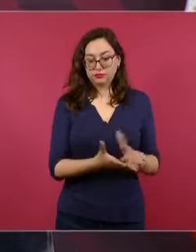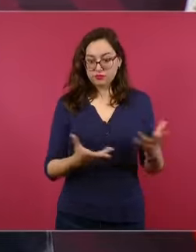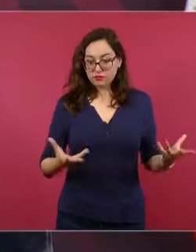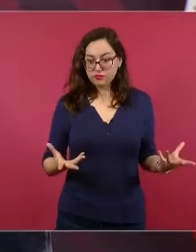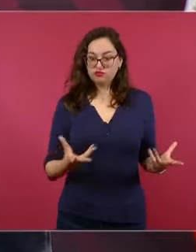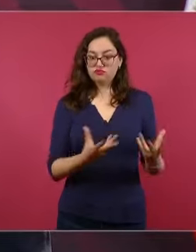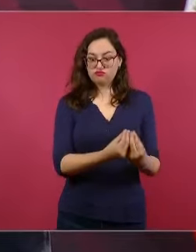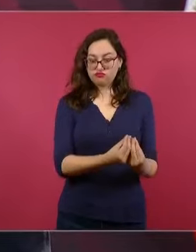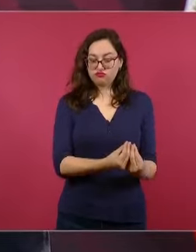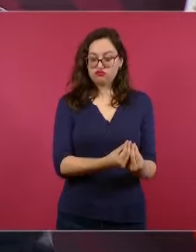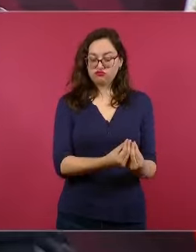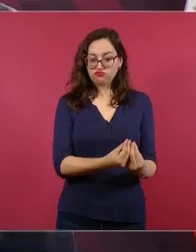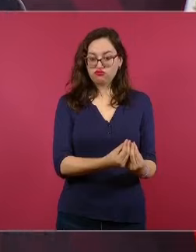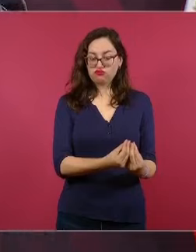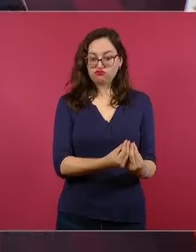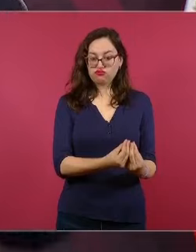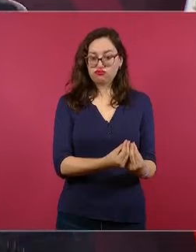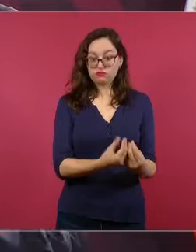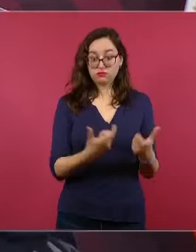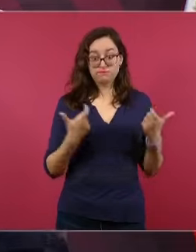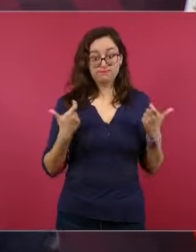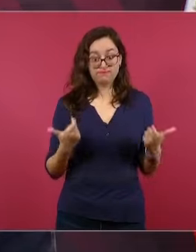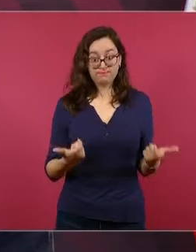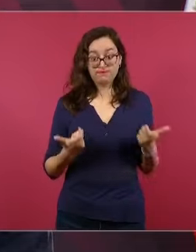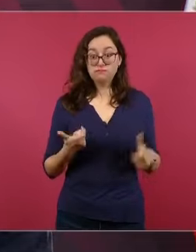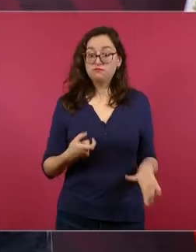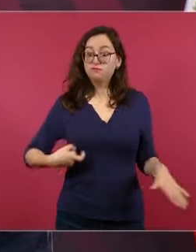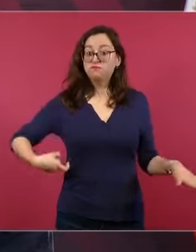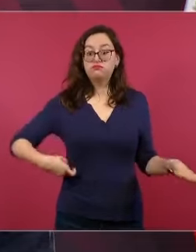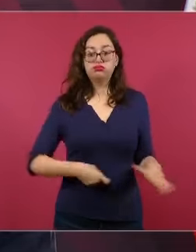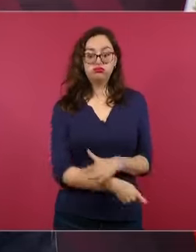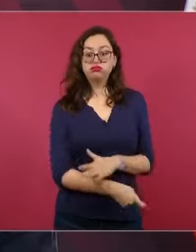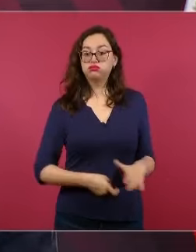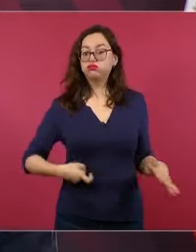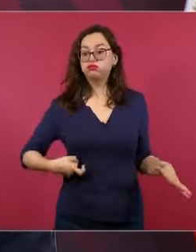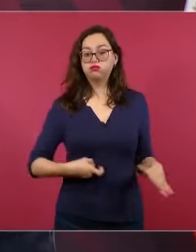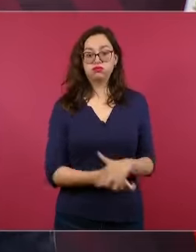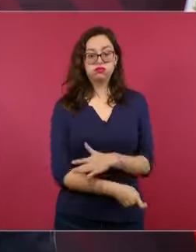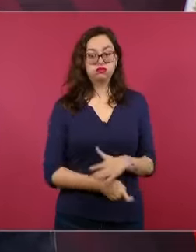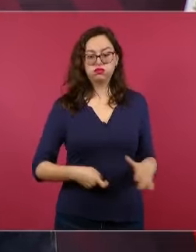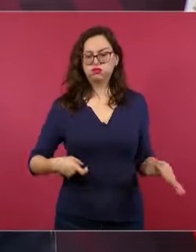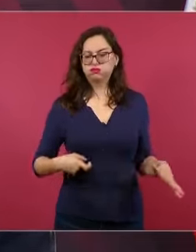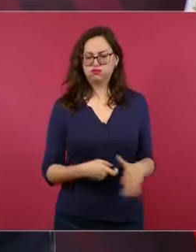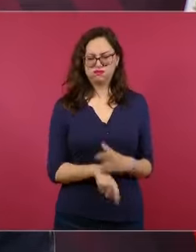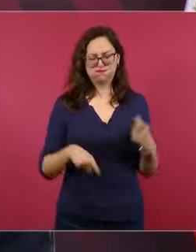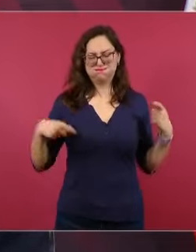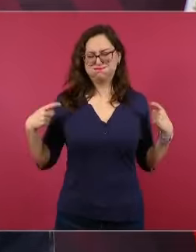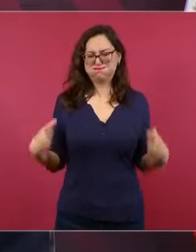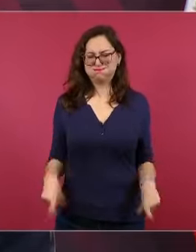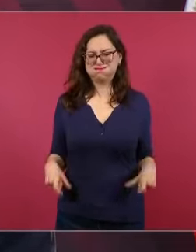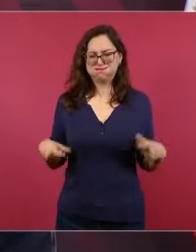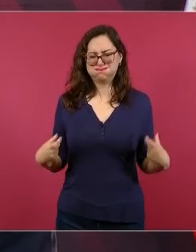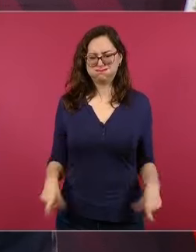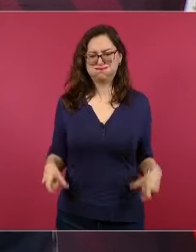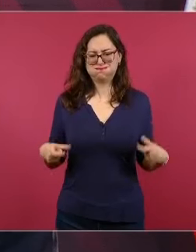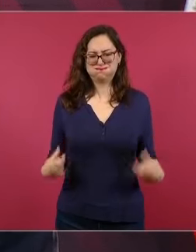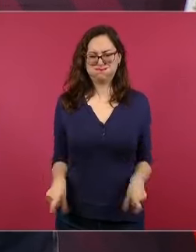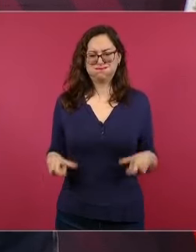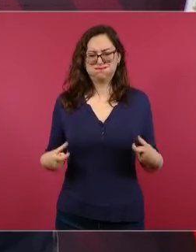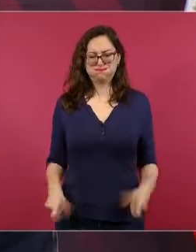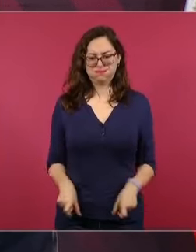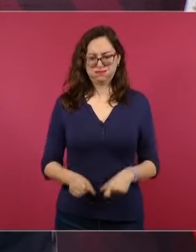régimen y había mucho dinero de por medio mucho mucho mucho mucho